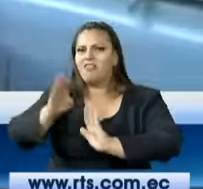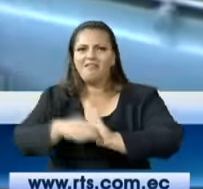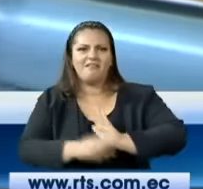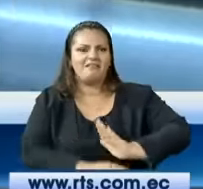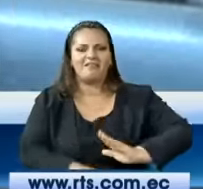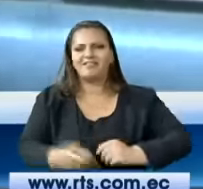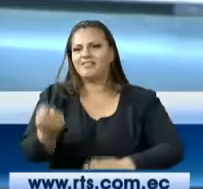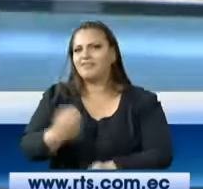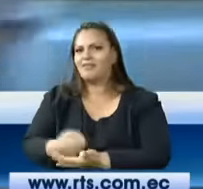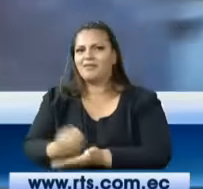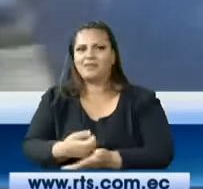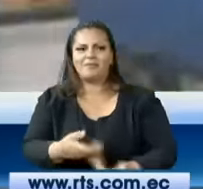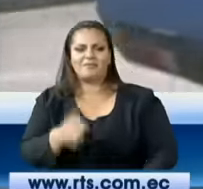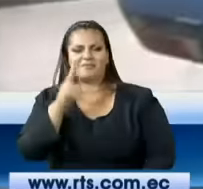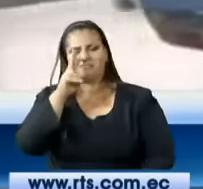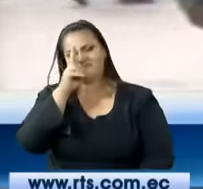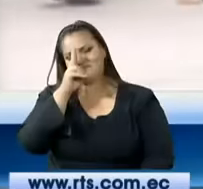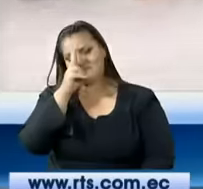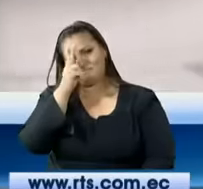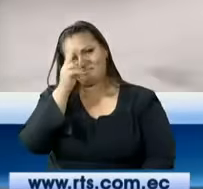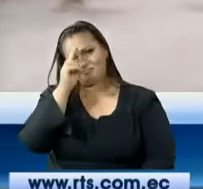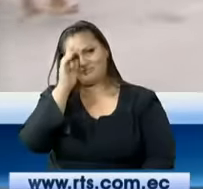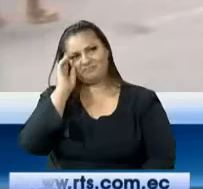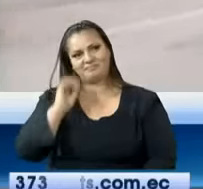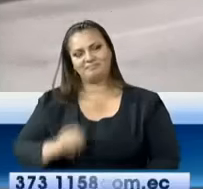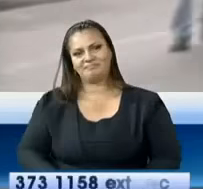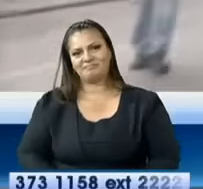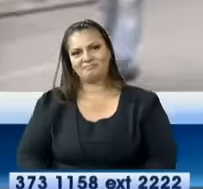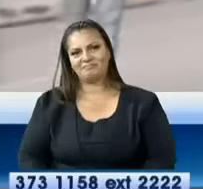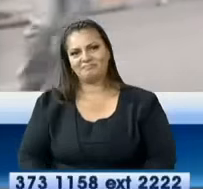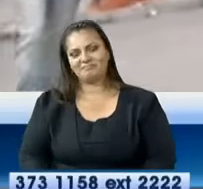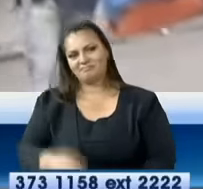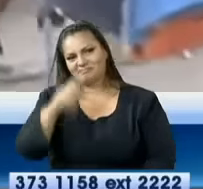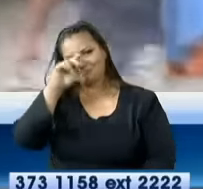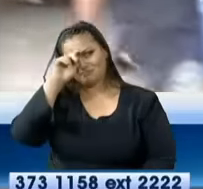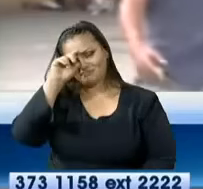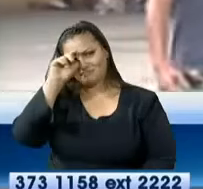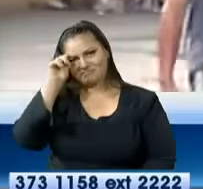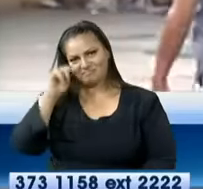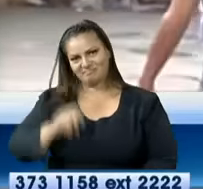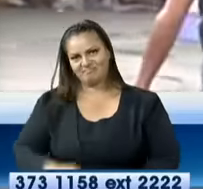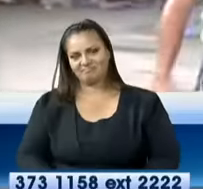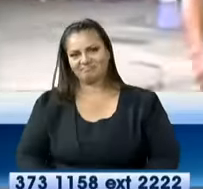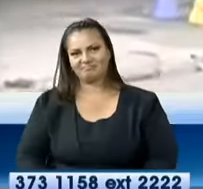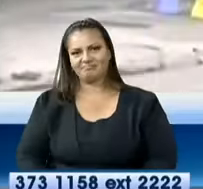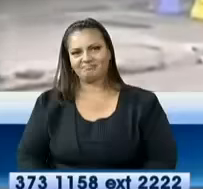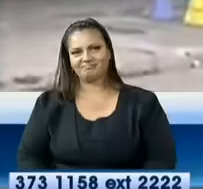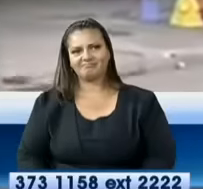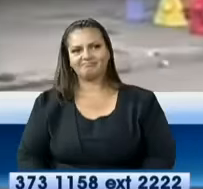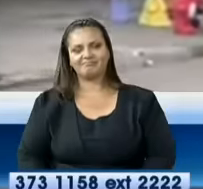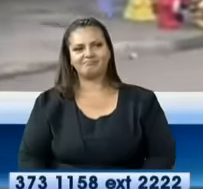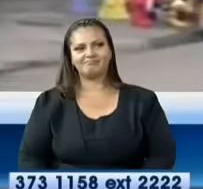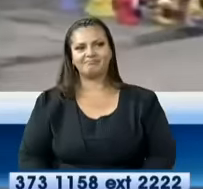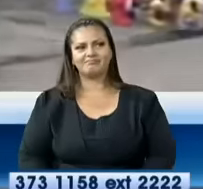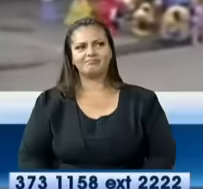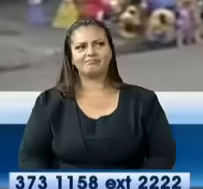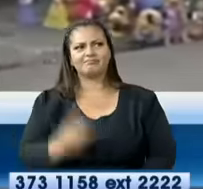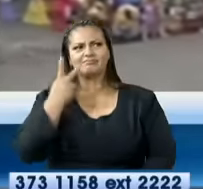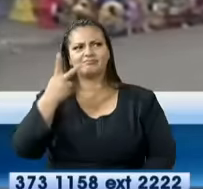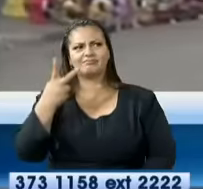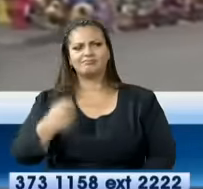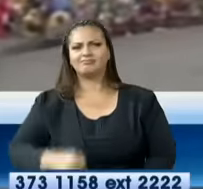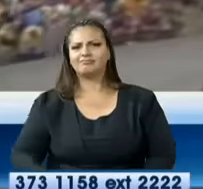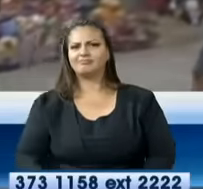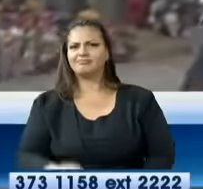la promoción. Bueno, pero en cambio ellos... Ahí un señor se está llevando, bueno, imagino que está trasladando a otro negocio. ¿Él se está comprando?